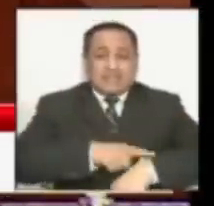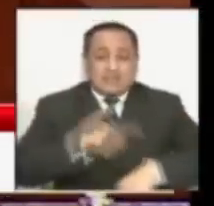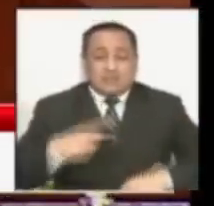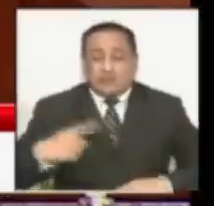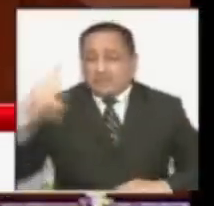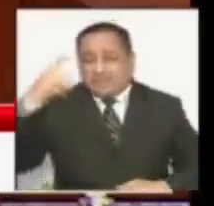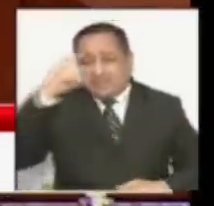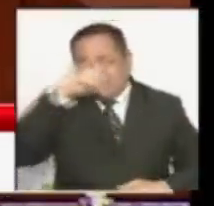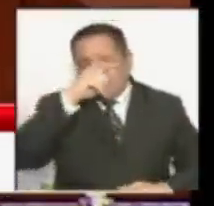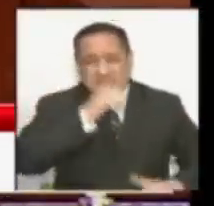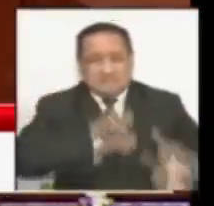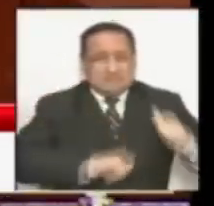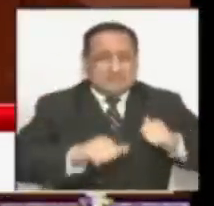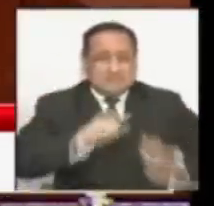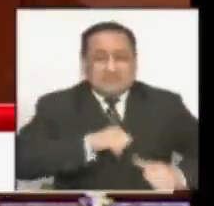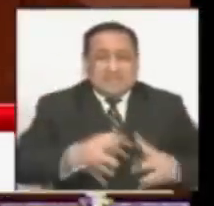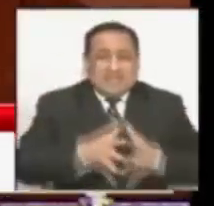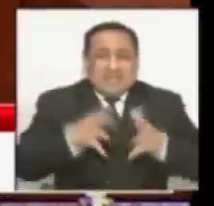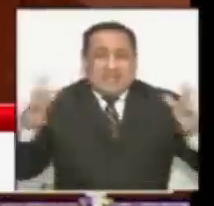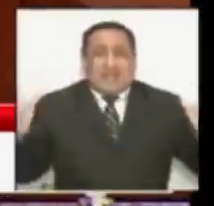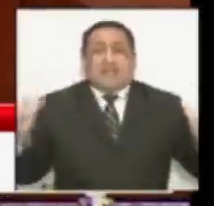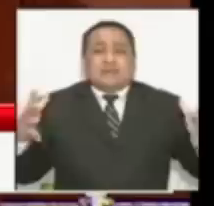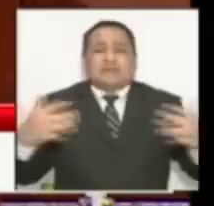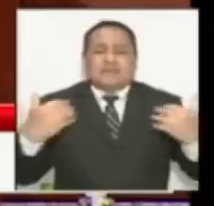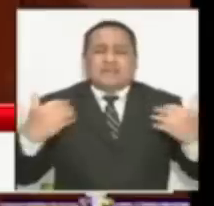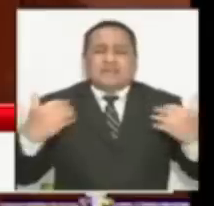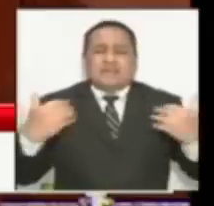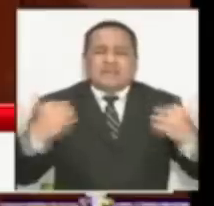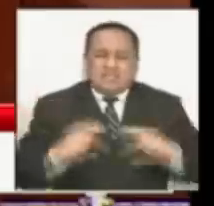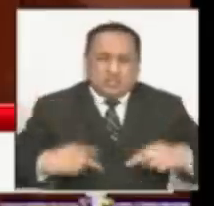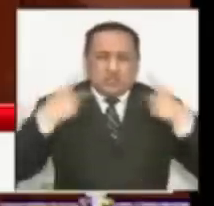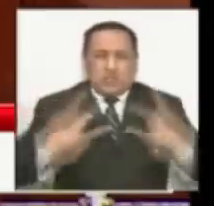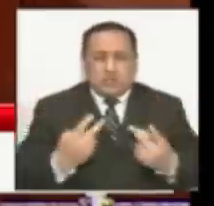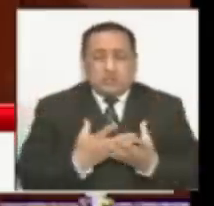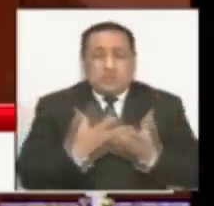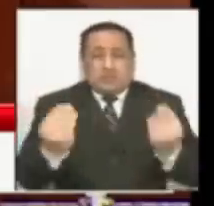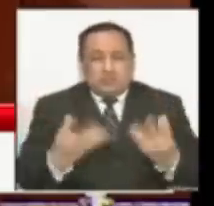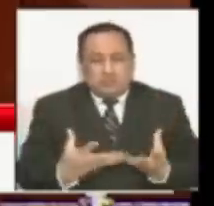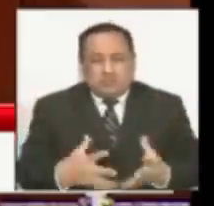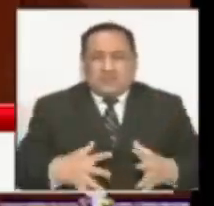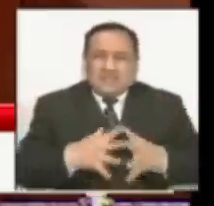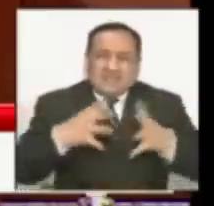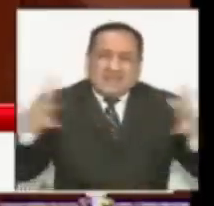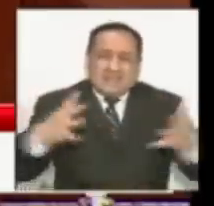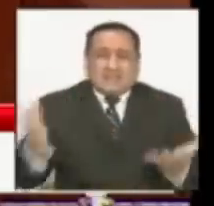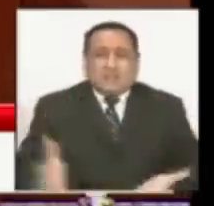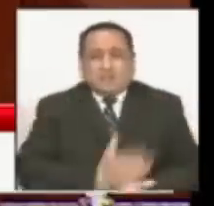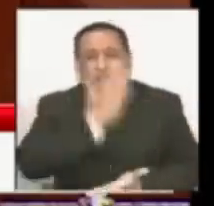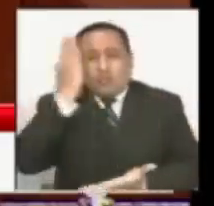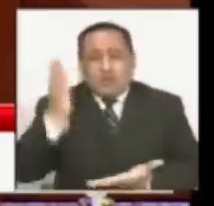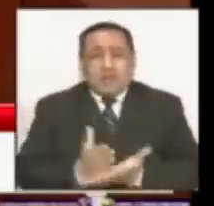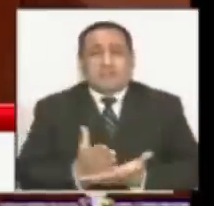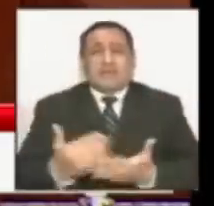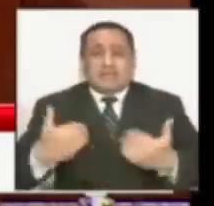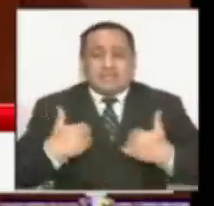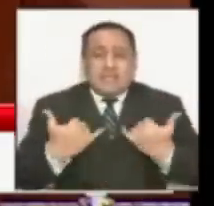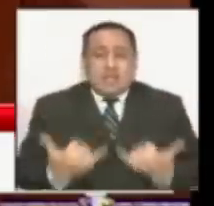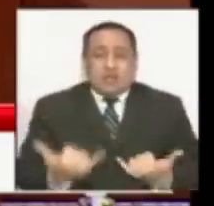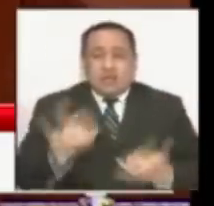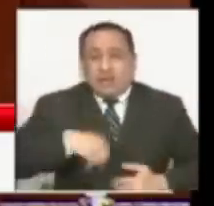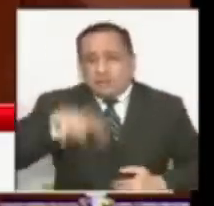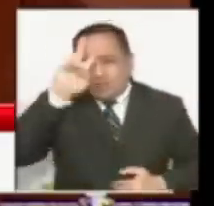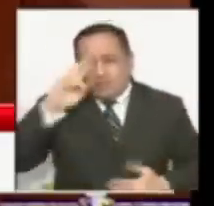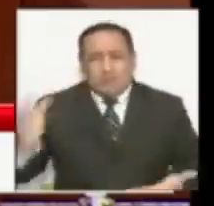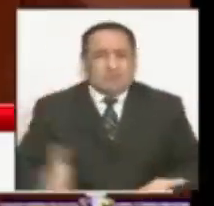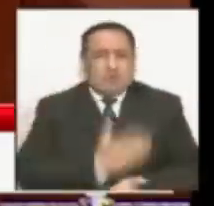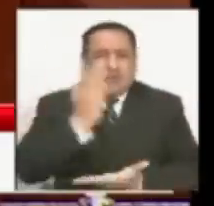de crisis sin precedentes y agudizados por estas catástrofes y por los problemas que tiene nuestro país,